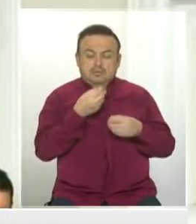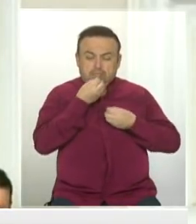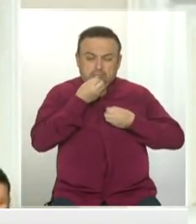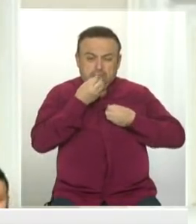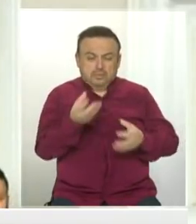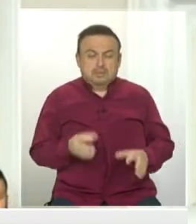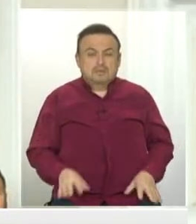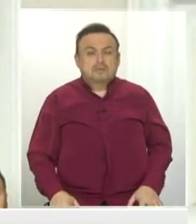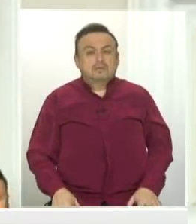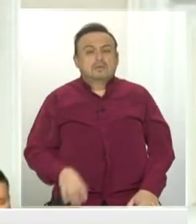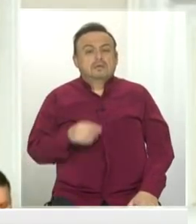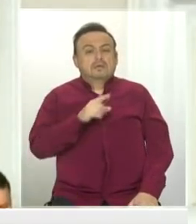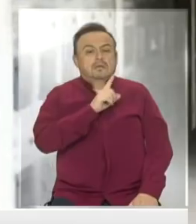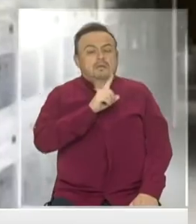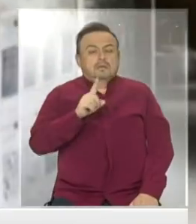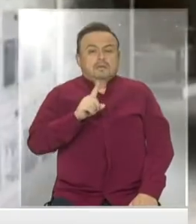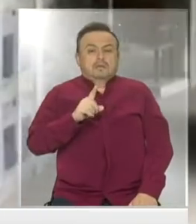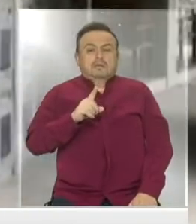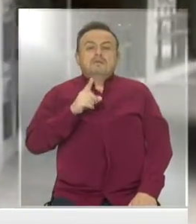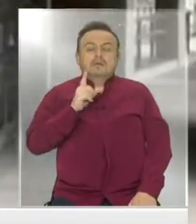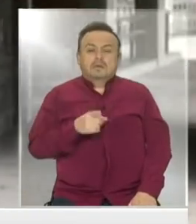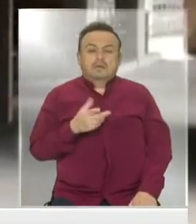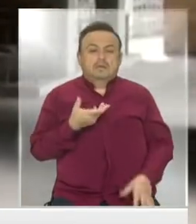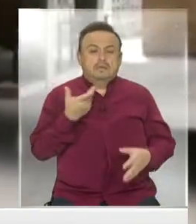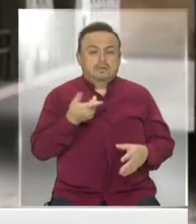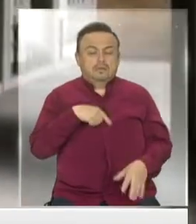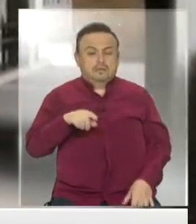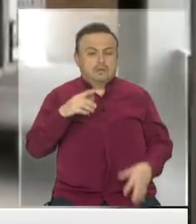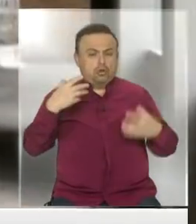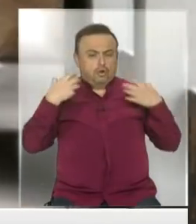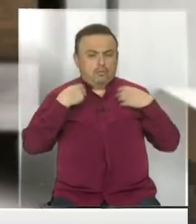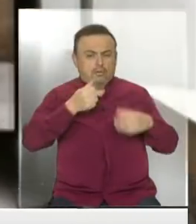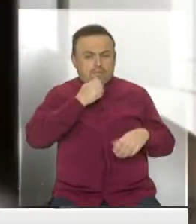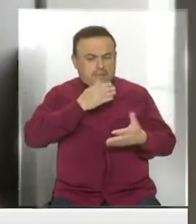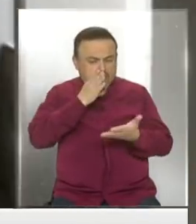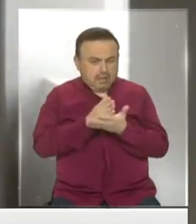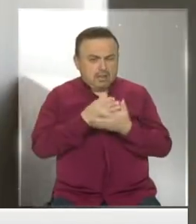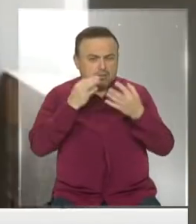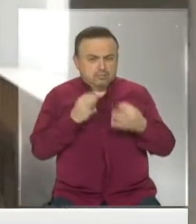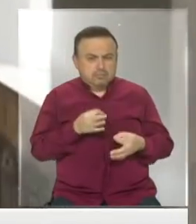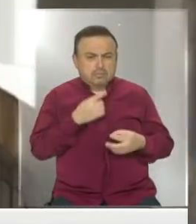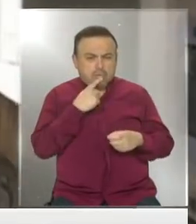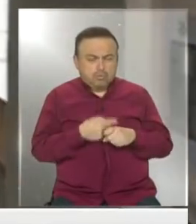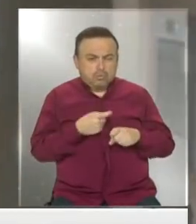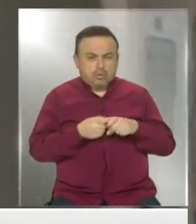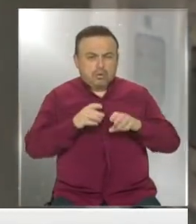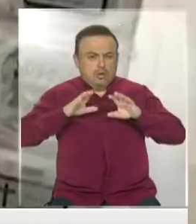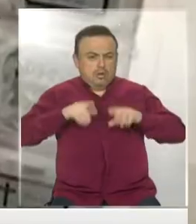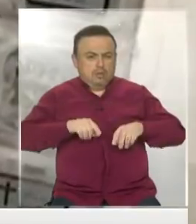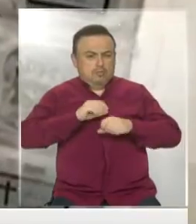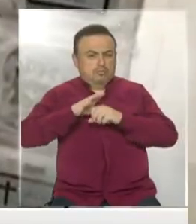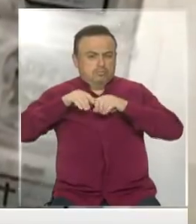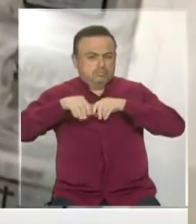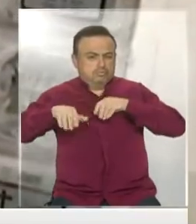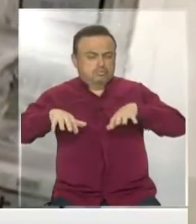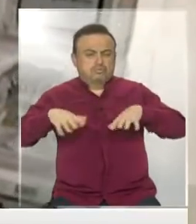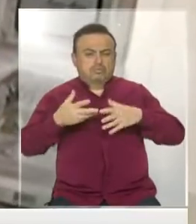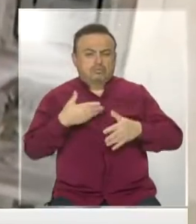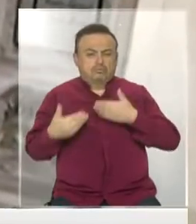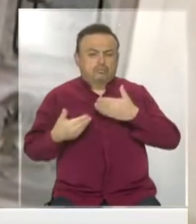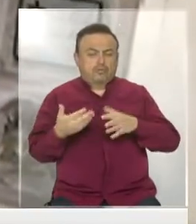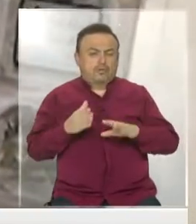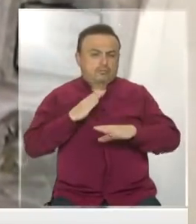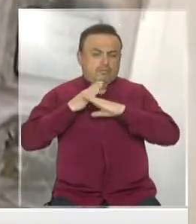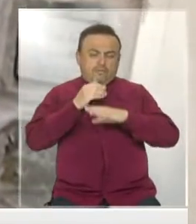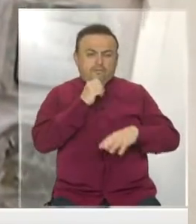todo los trabajadores de la salud, que responsabilizan al gobierno por no haber tomado medidas mucho más estrictas para frenar los contagios. Ante